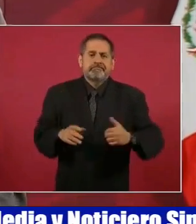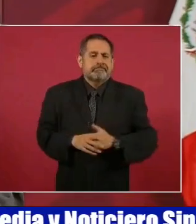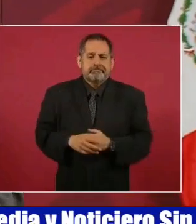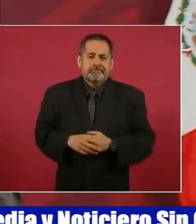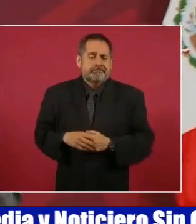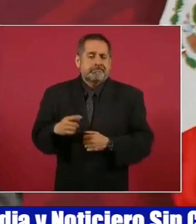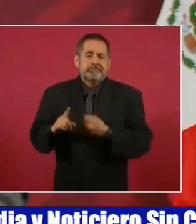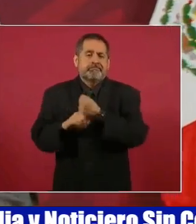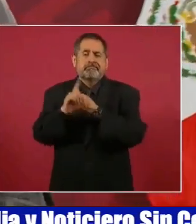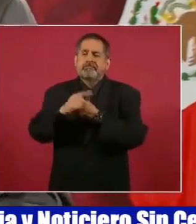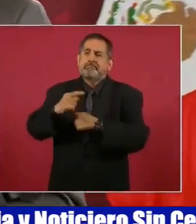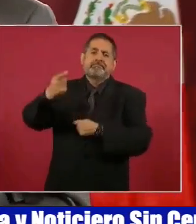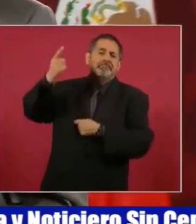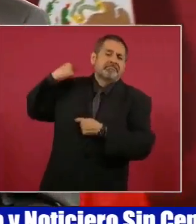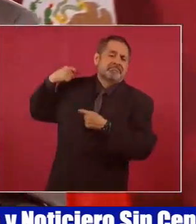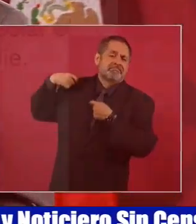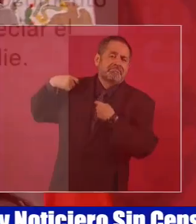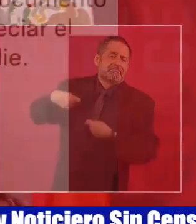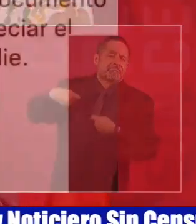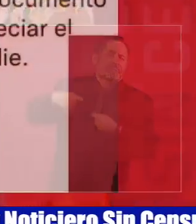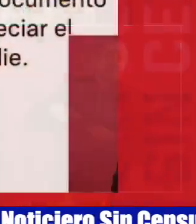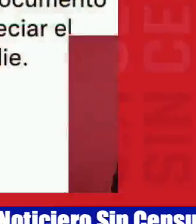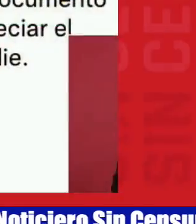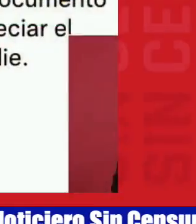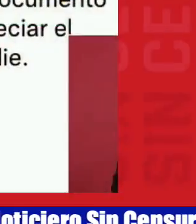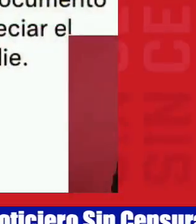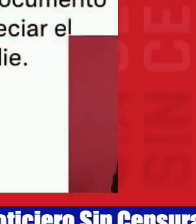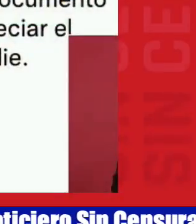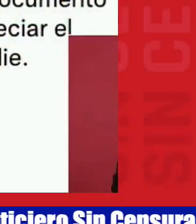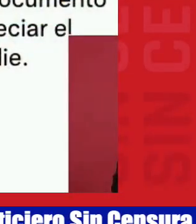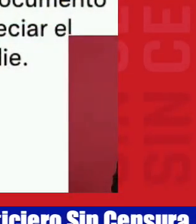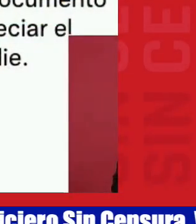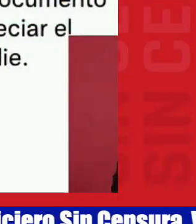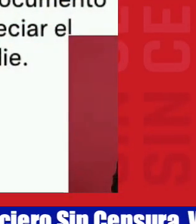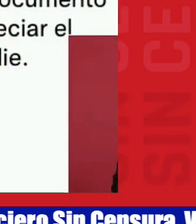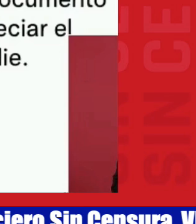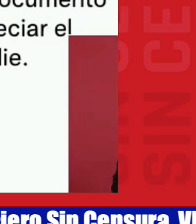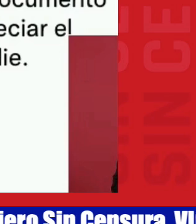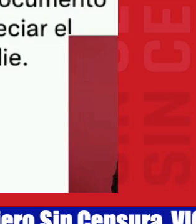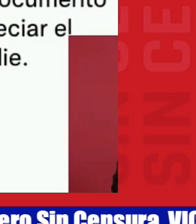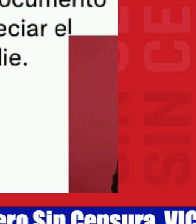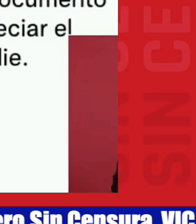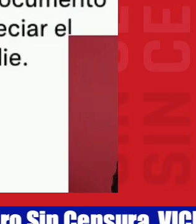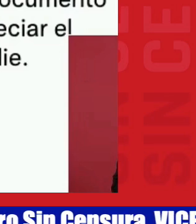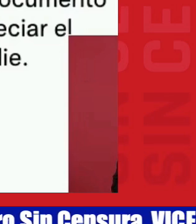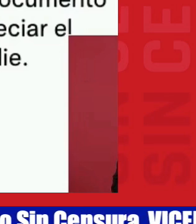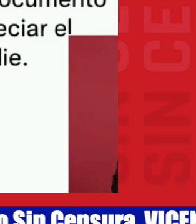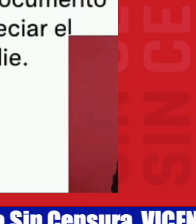Hace algunos días aquí se planteaba pues precisamente la trayectoria de ese sujeto, ¿no? Que